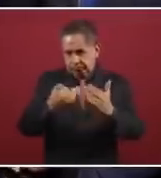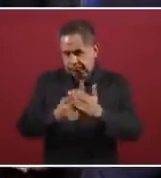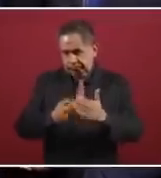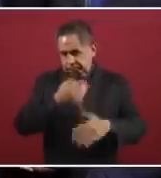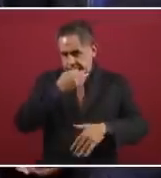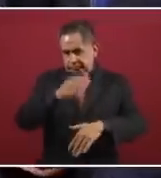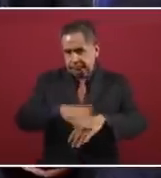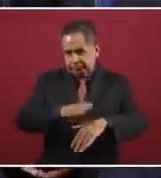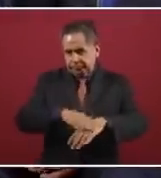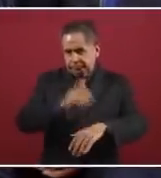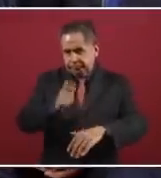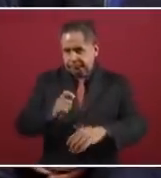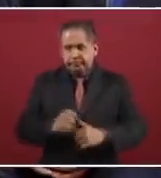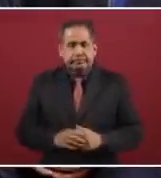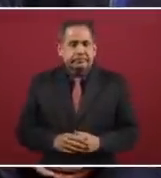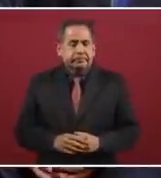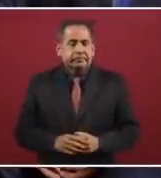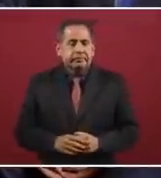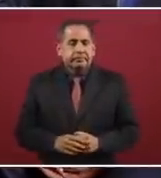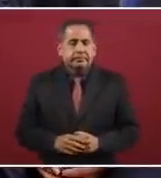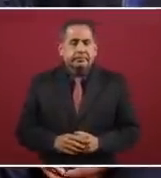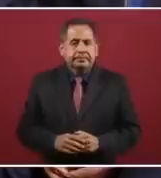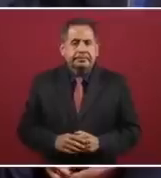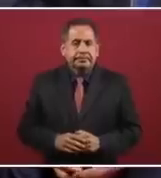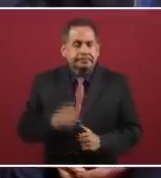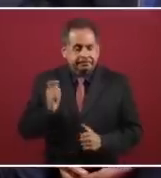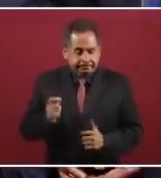decirles que